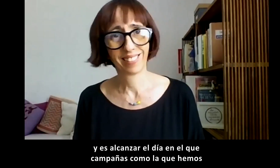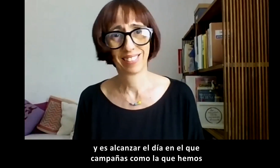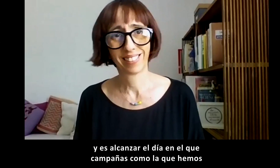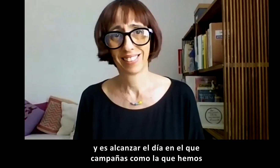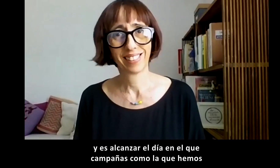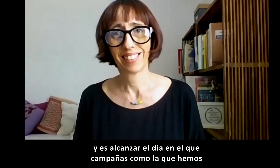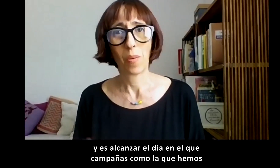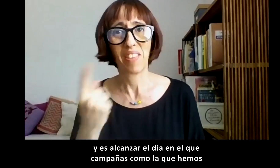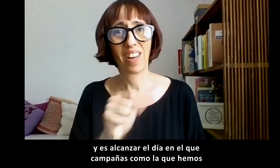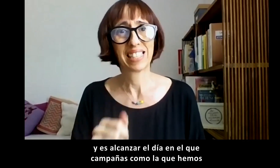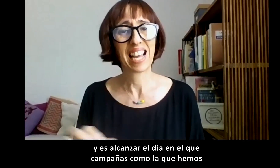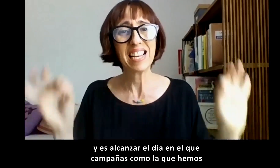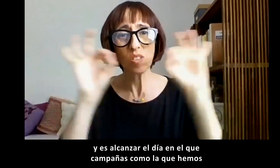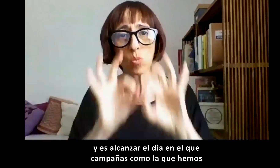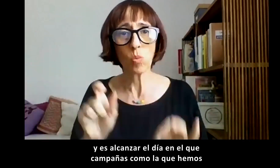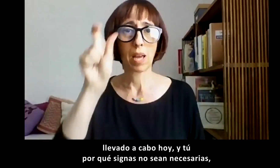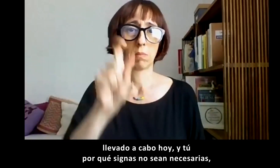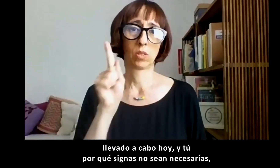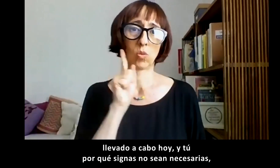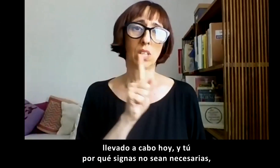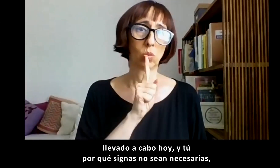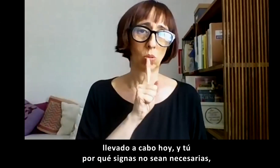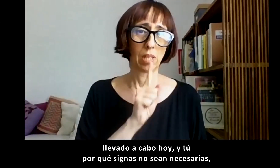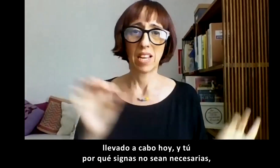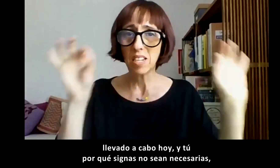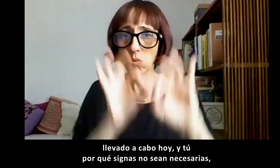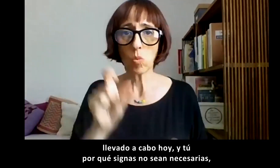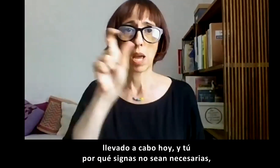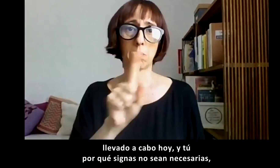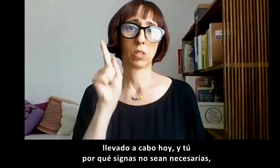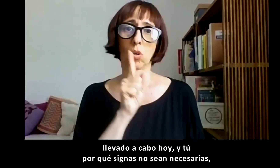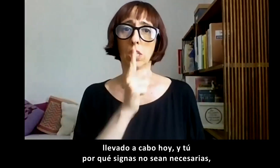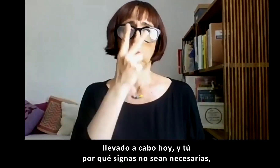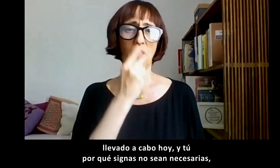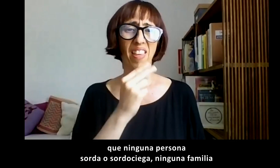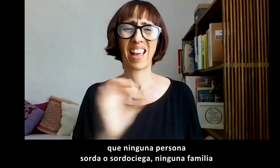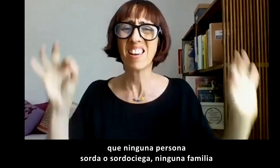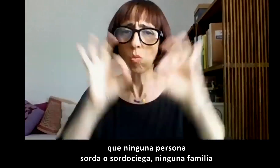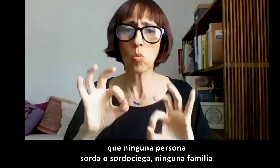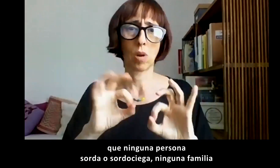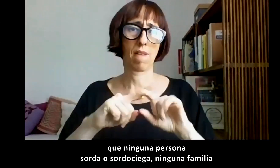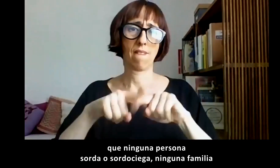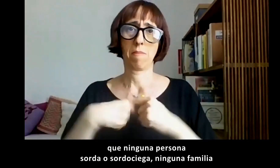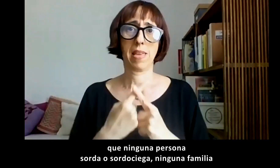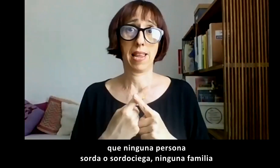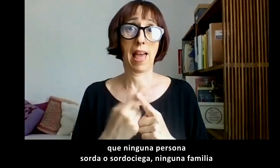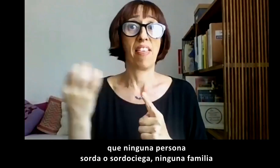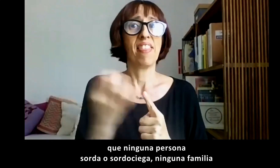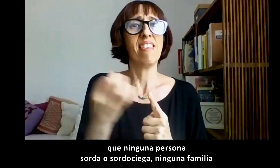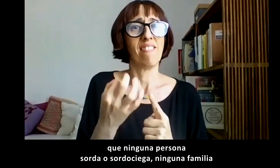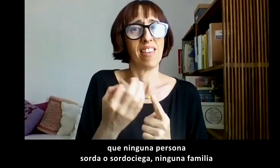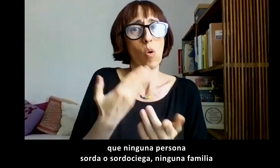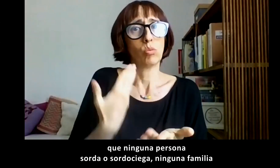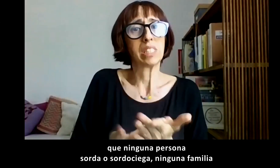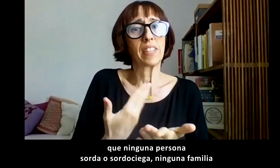las campañas como la que hemos llevado a cabo hoy y Tú por qué signas no sean necesarias. Que ninguna persona sorda y ninguna persona